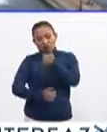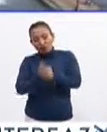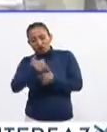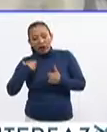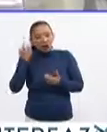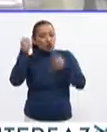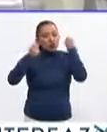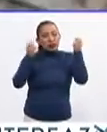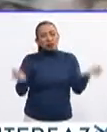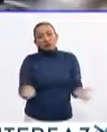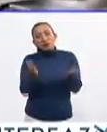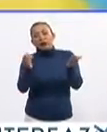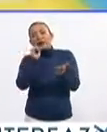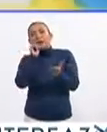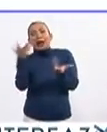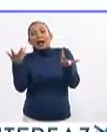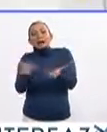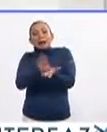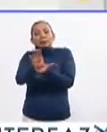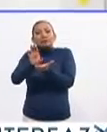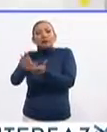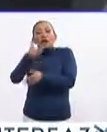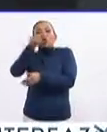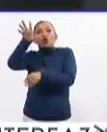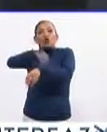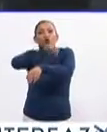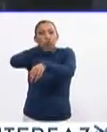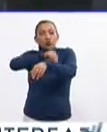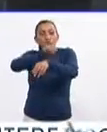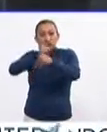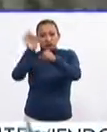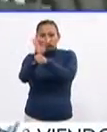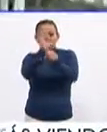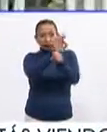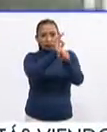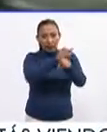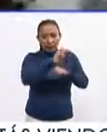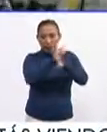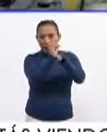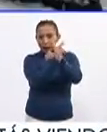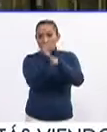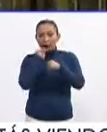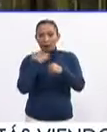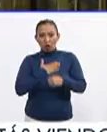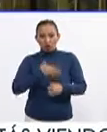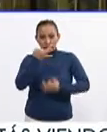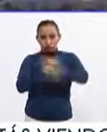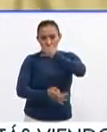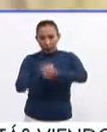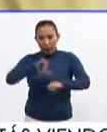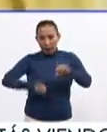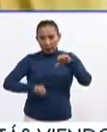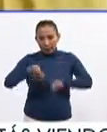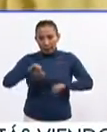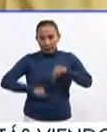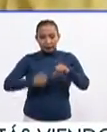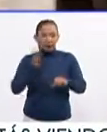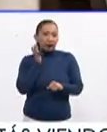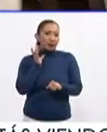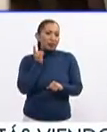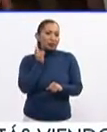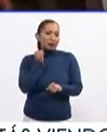fomento al turismo, generación y distribución de electricidad, seguridad nacional, impartición de justicia, actividades